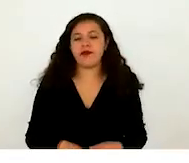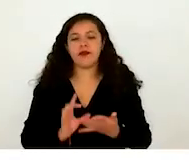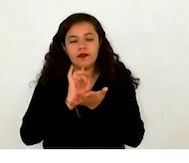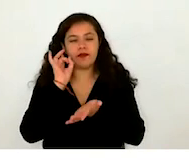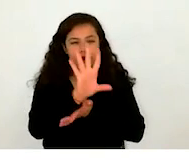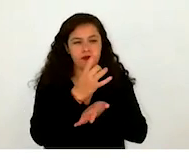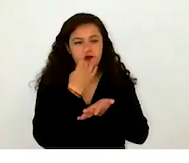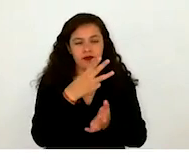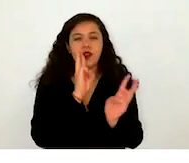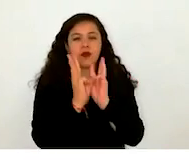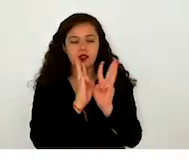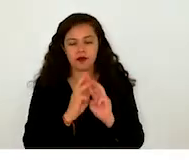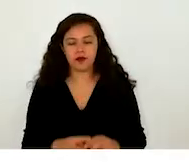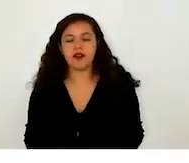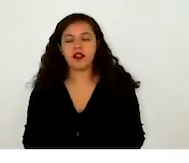perdón